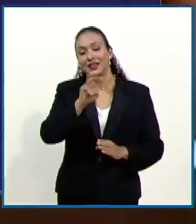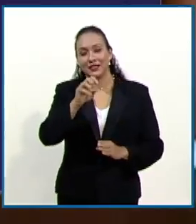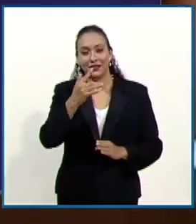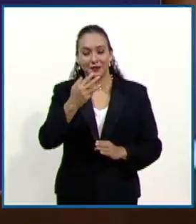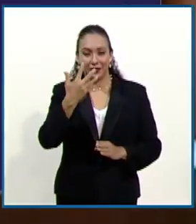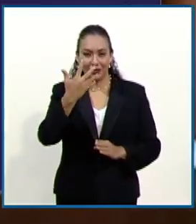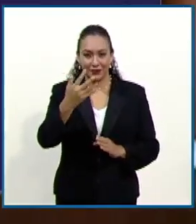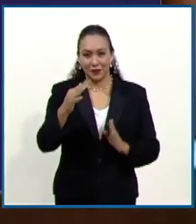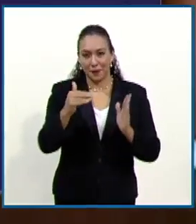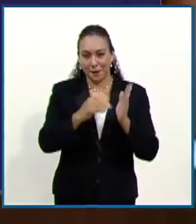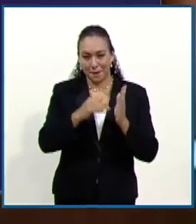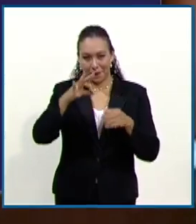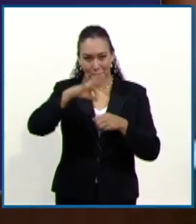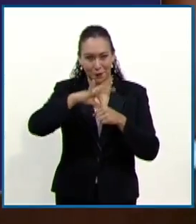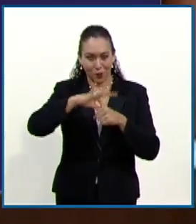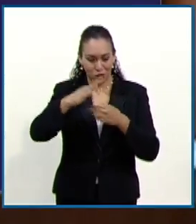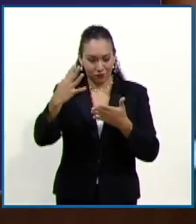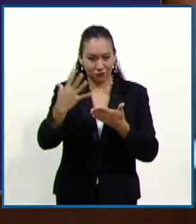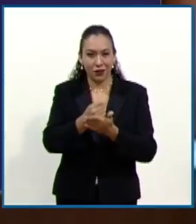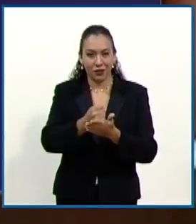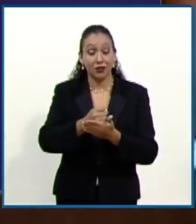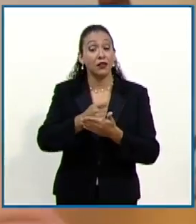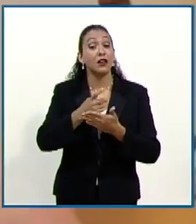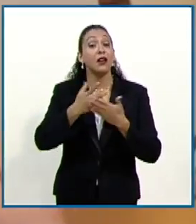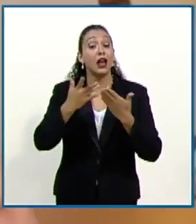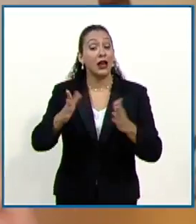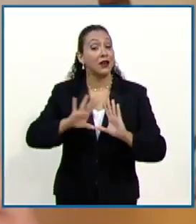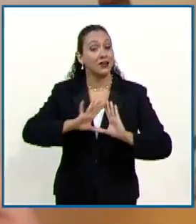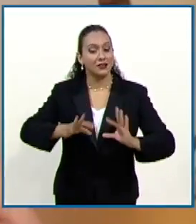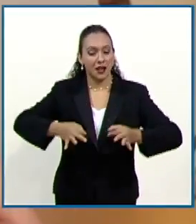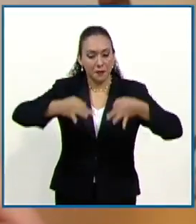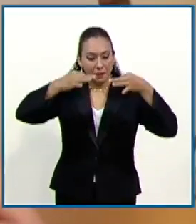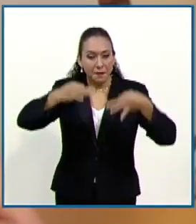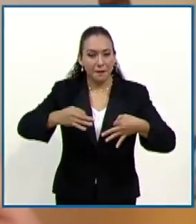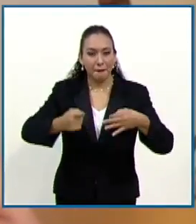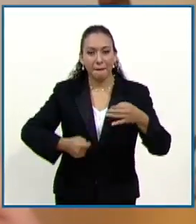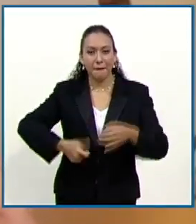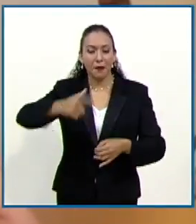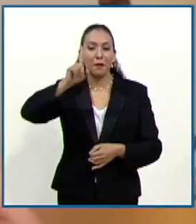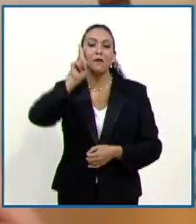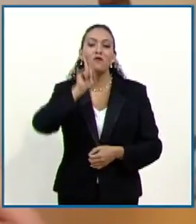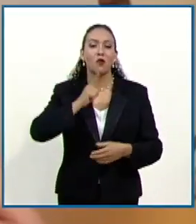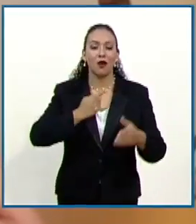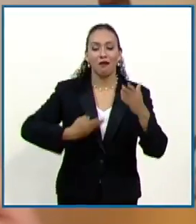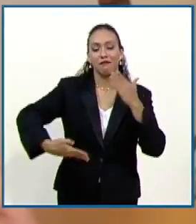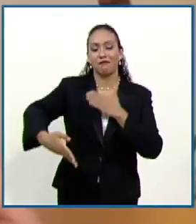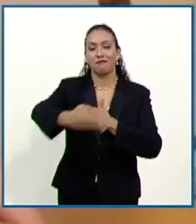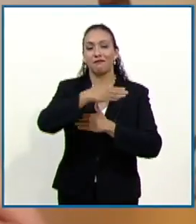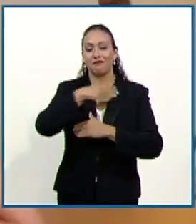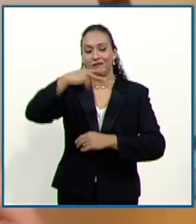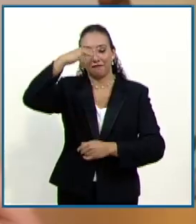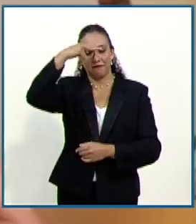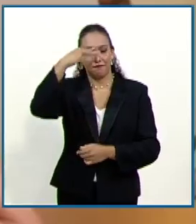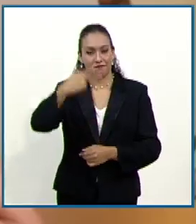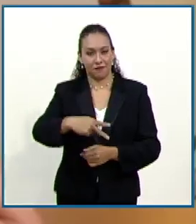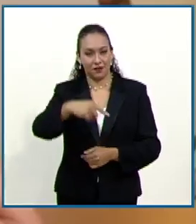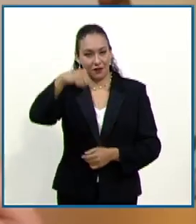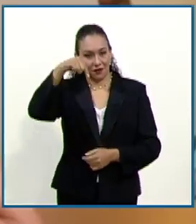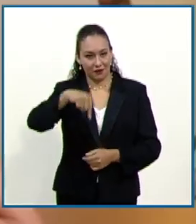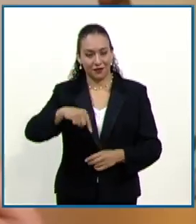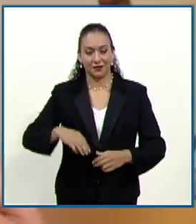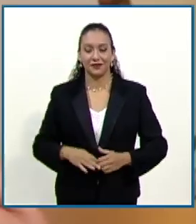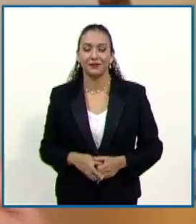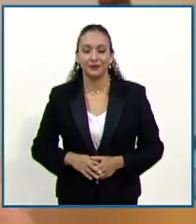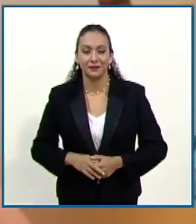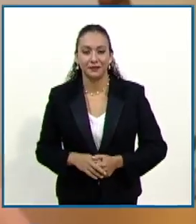35.924.519 votos. Con ello, se convierte en la presidenta electa y en la primera mujer en ocupar el máximo cargo de elección popular en